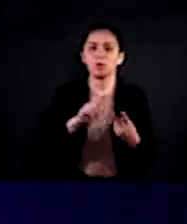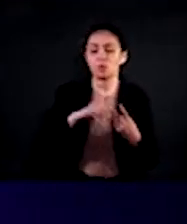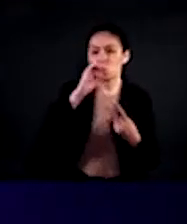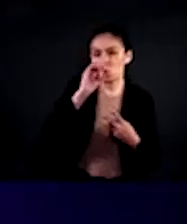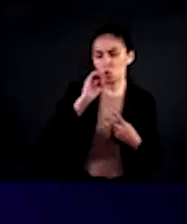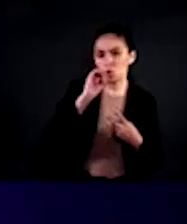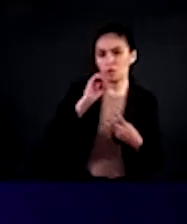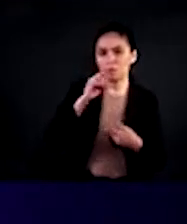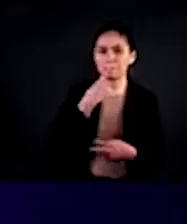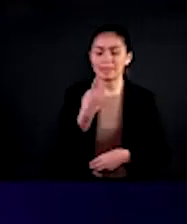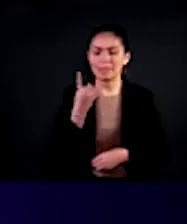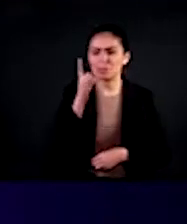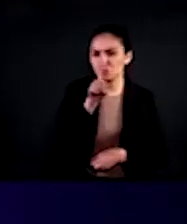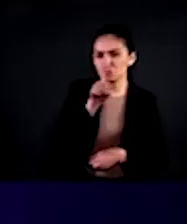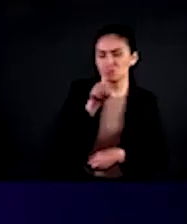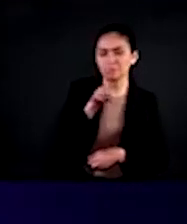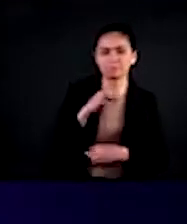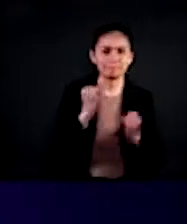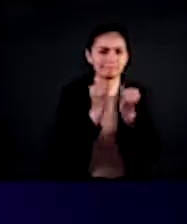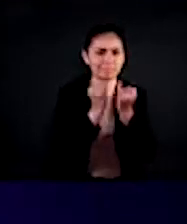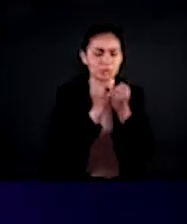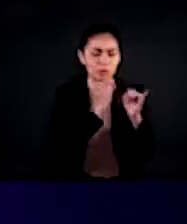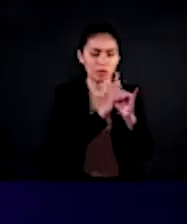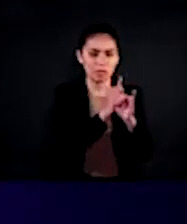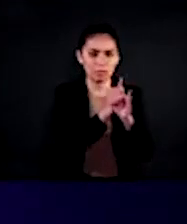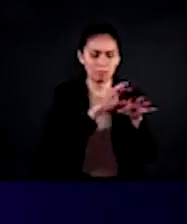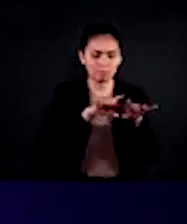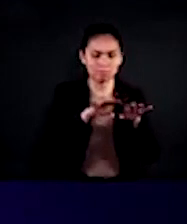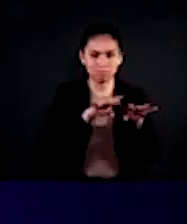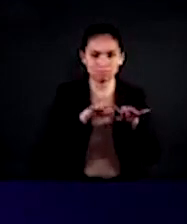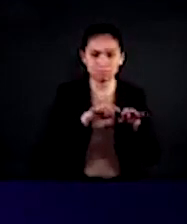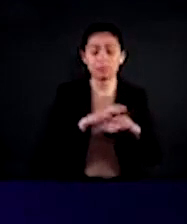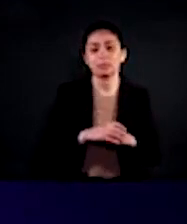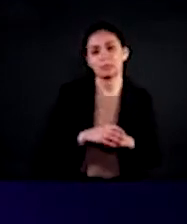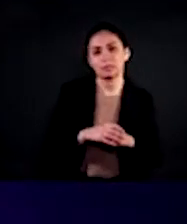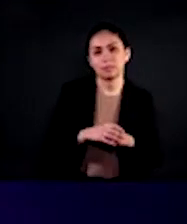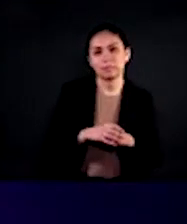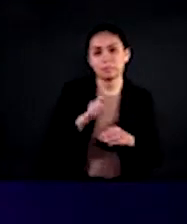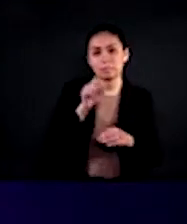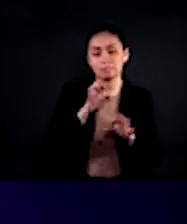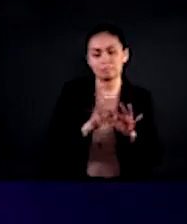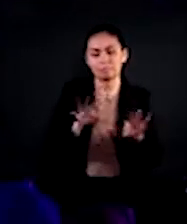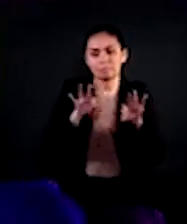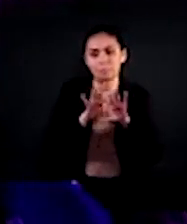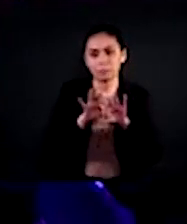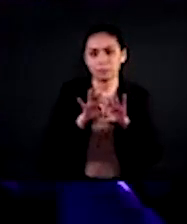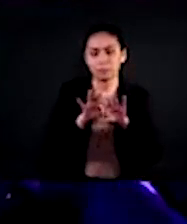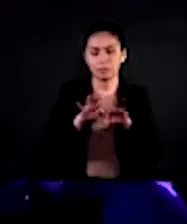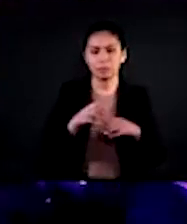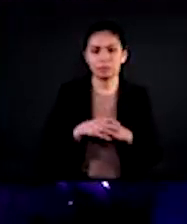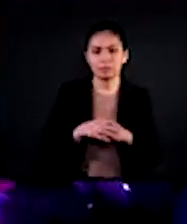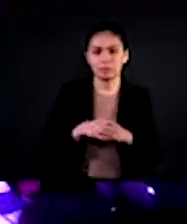través electrónica en el portal de la Fiscalía General del Estado. Y algo muy importante, implementaremos